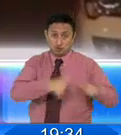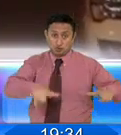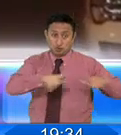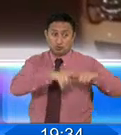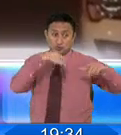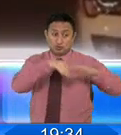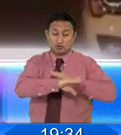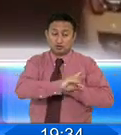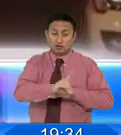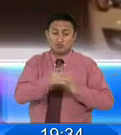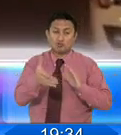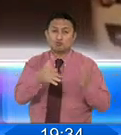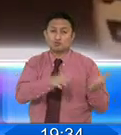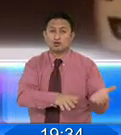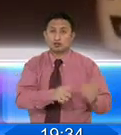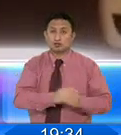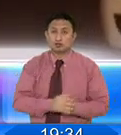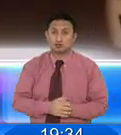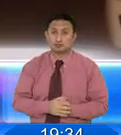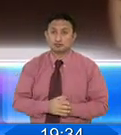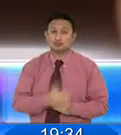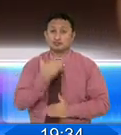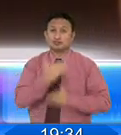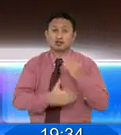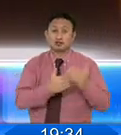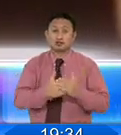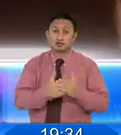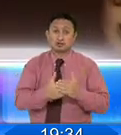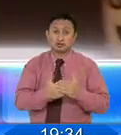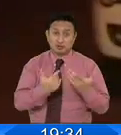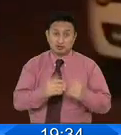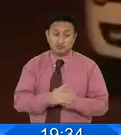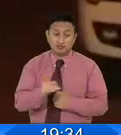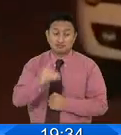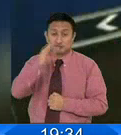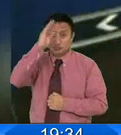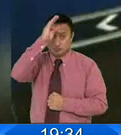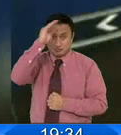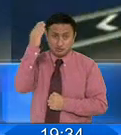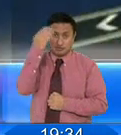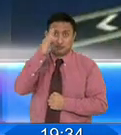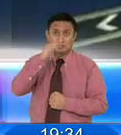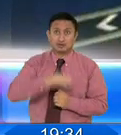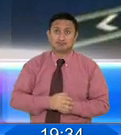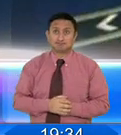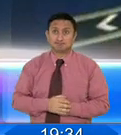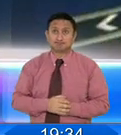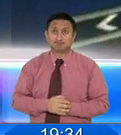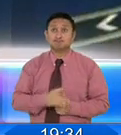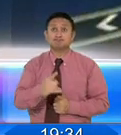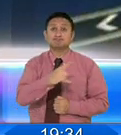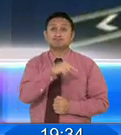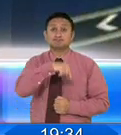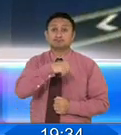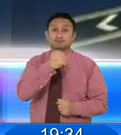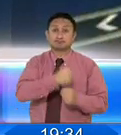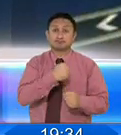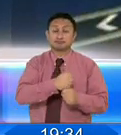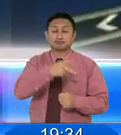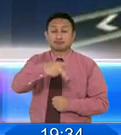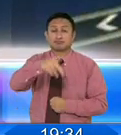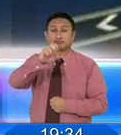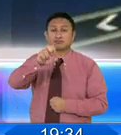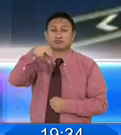signos vitales. Posterior, Dinacet toma procedimiento y es trasladado hasta el centro forense. Trascendió que el fallecido laboraba en el circuito Las Peñas, distrito